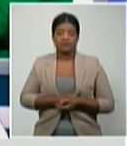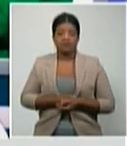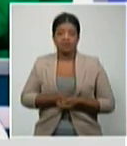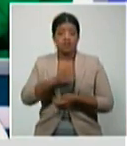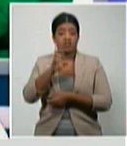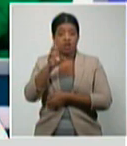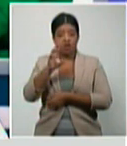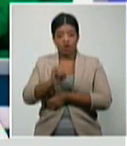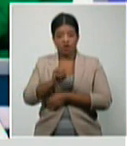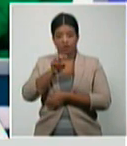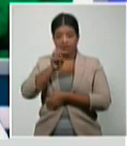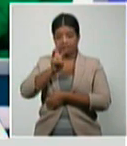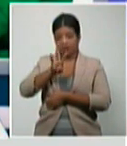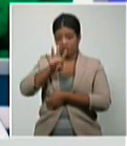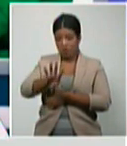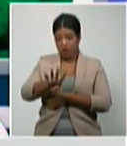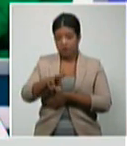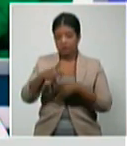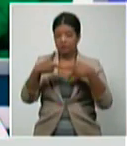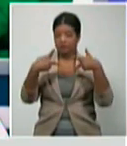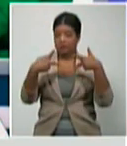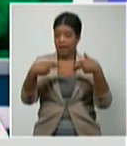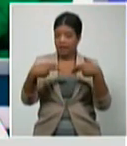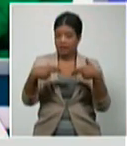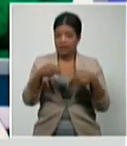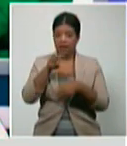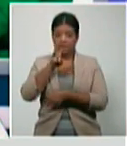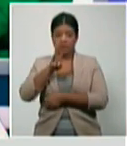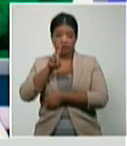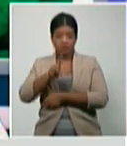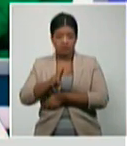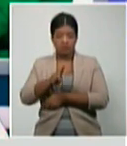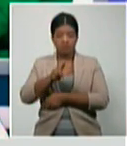34, Cárdenas 31, Habana